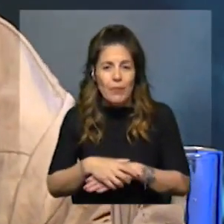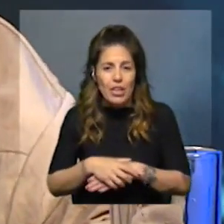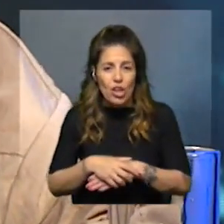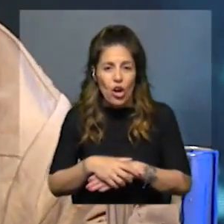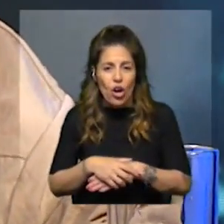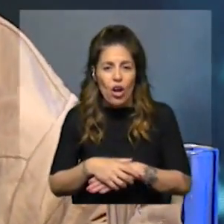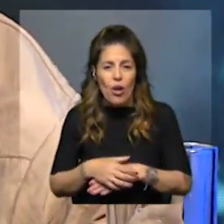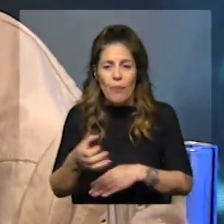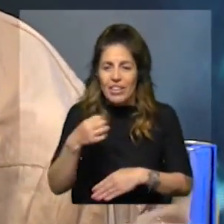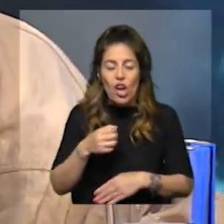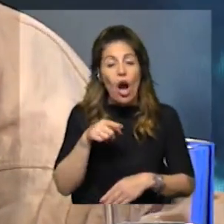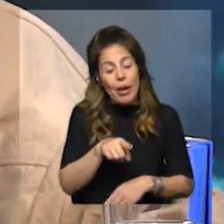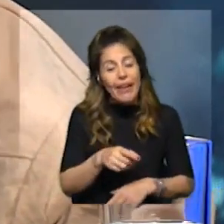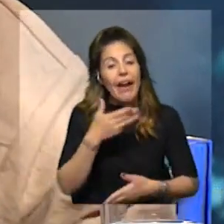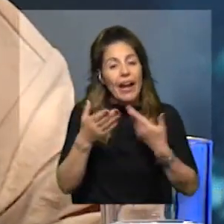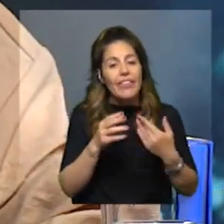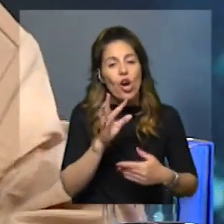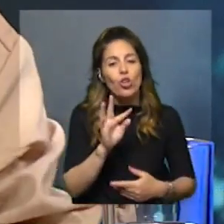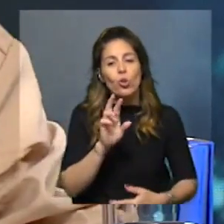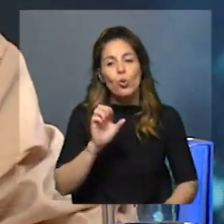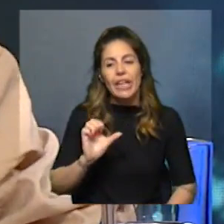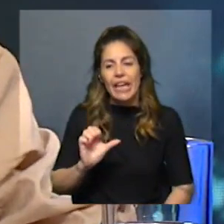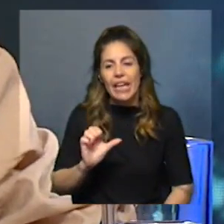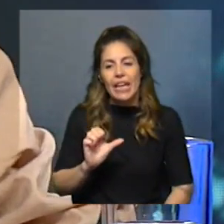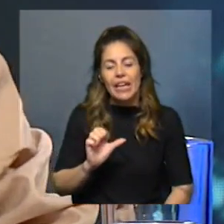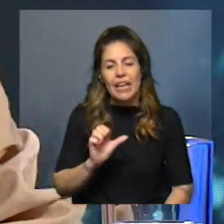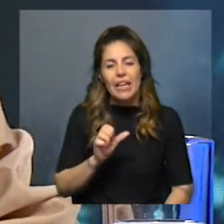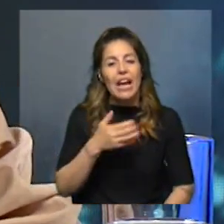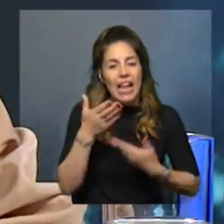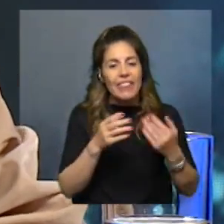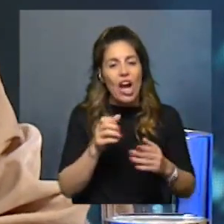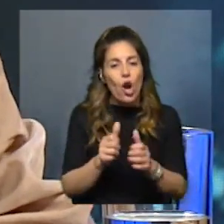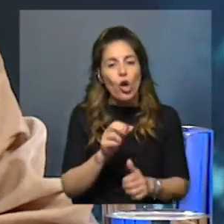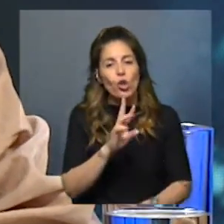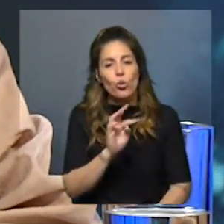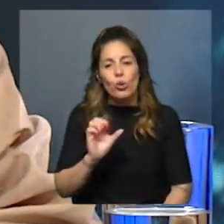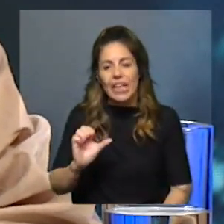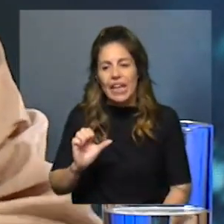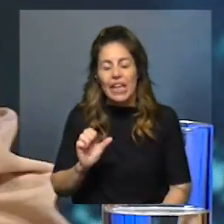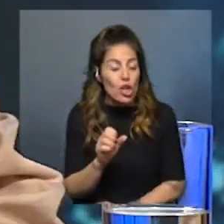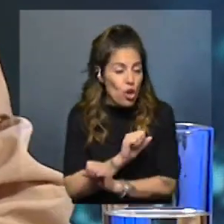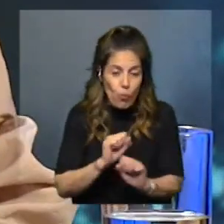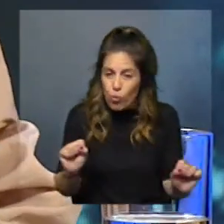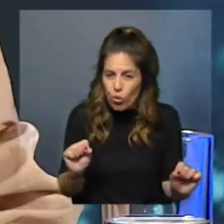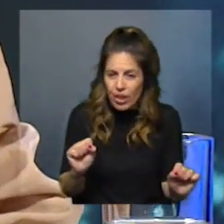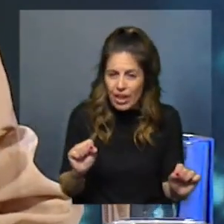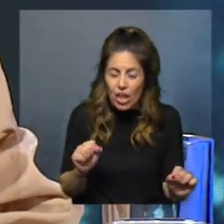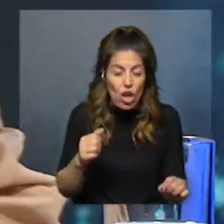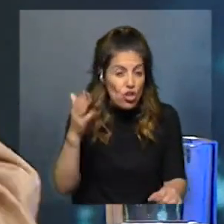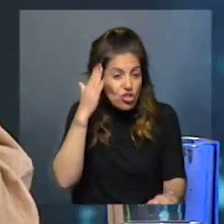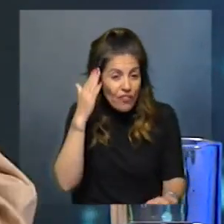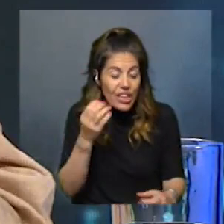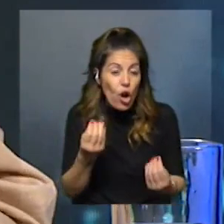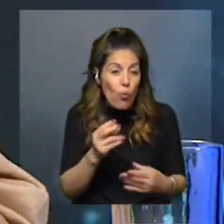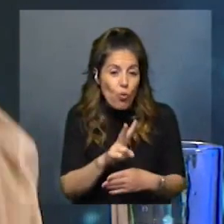me dijo, bueno, a ver, canta con Tune entonces. Si tanto sabes cantar, canta con Tune. Y cuando canté con Tune no pude. No supe usarlo. Se